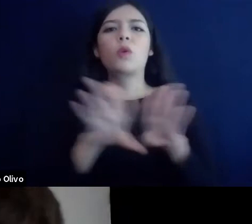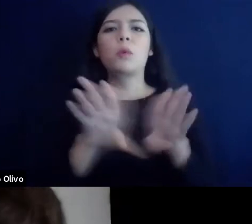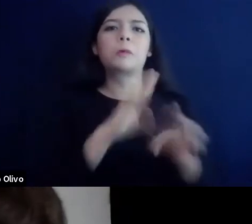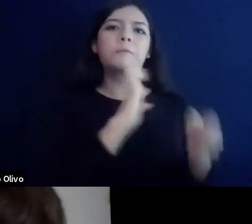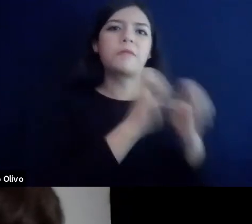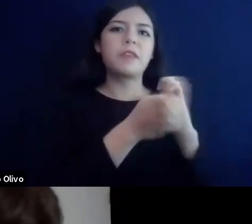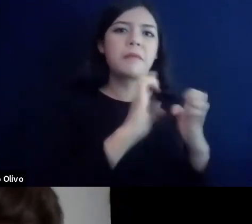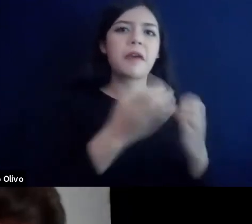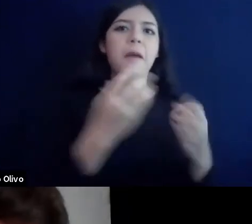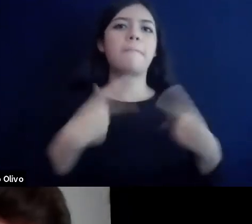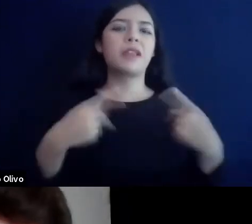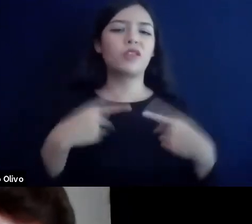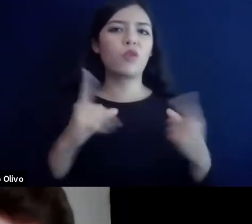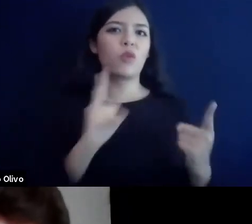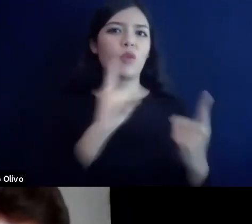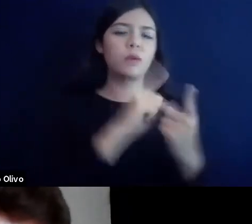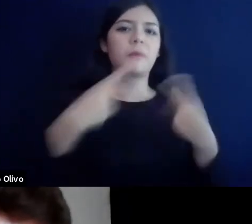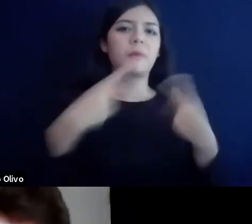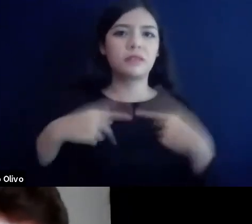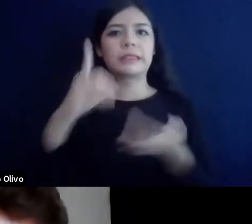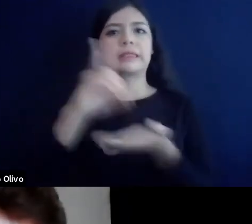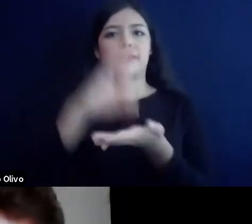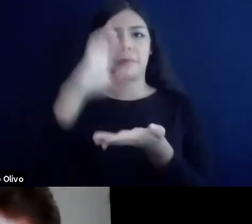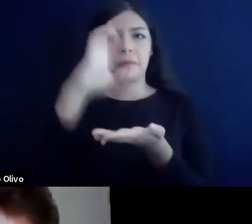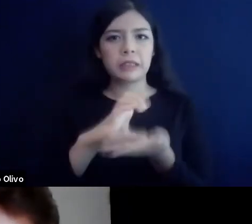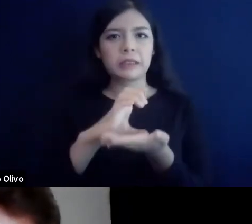experiencias de personas con discapacidad